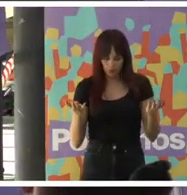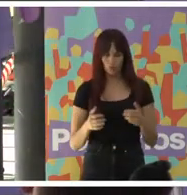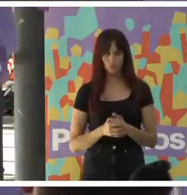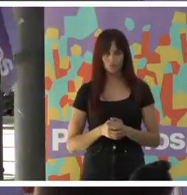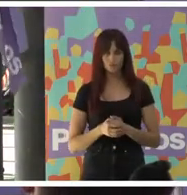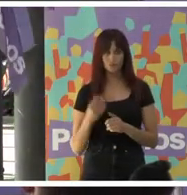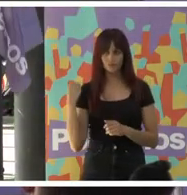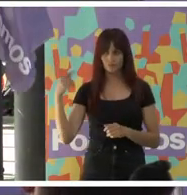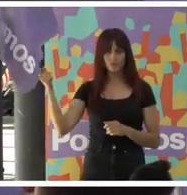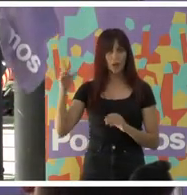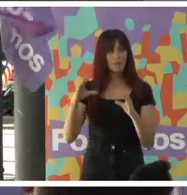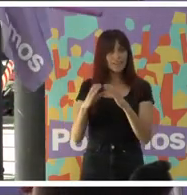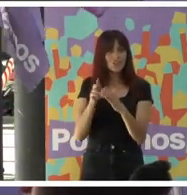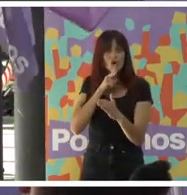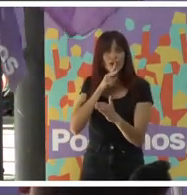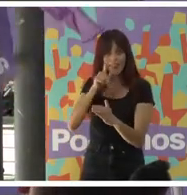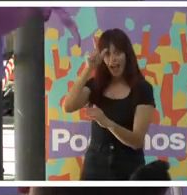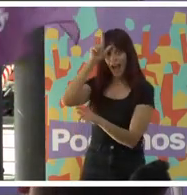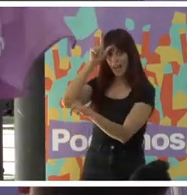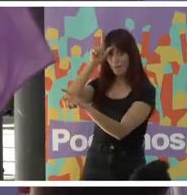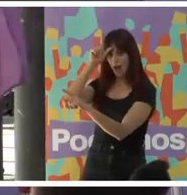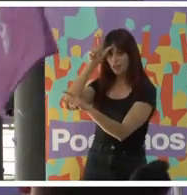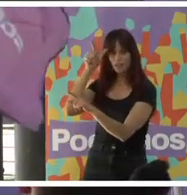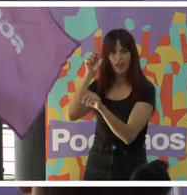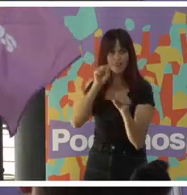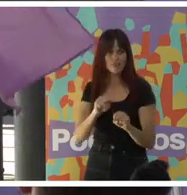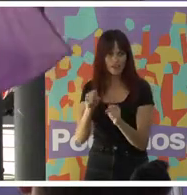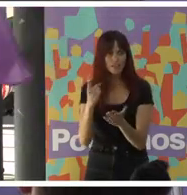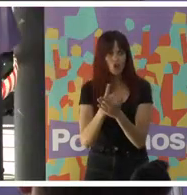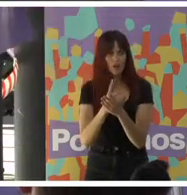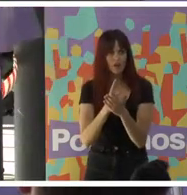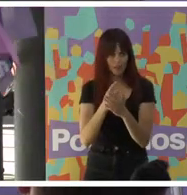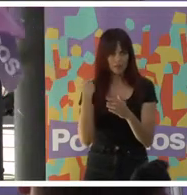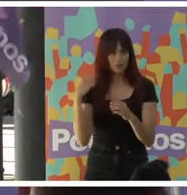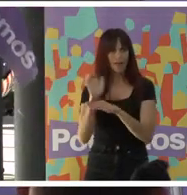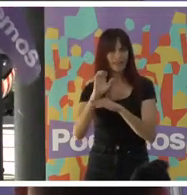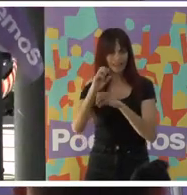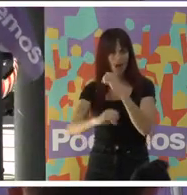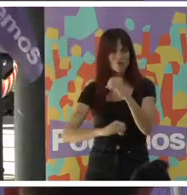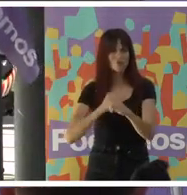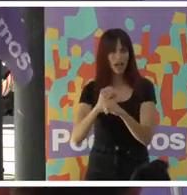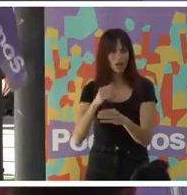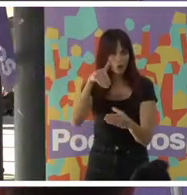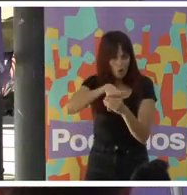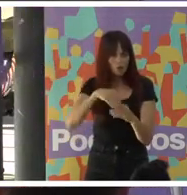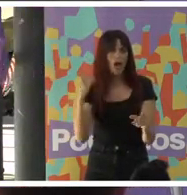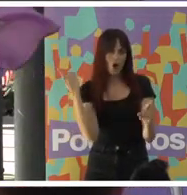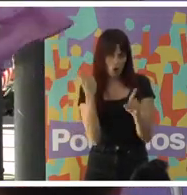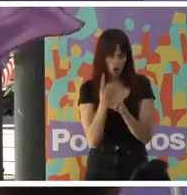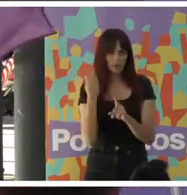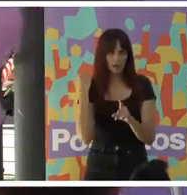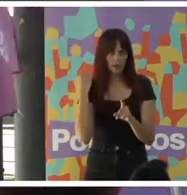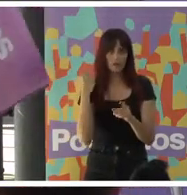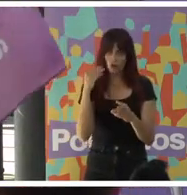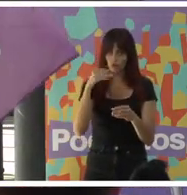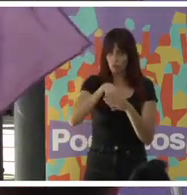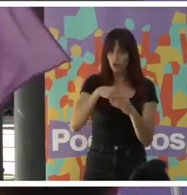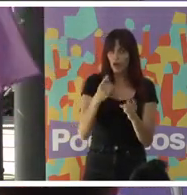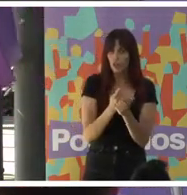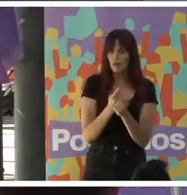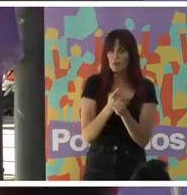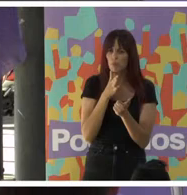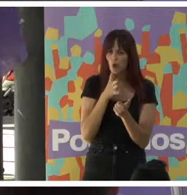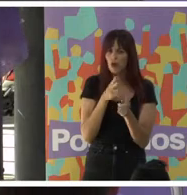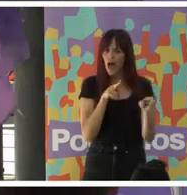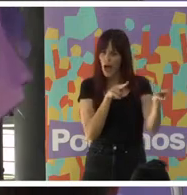esos referentes, ese partido verde alemán, vuelve a defender la energía nuclear y vuelve a votar por el rearme europeo? Sé que puede sonar